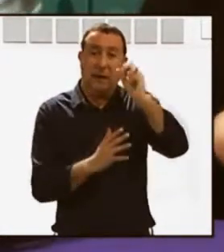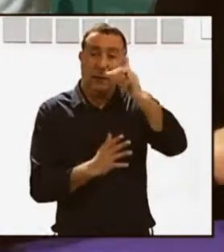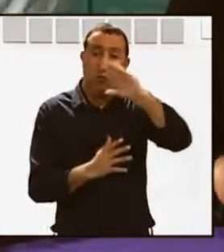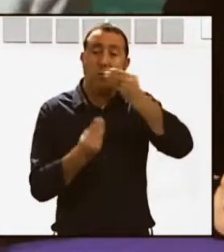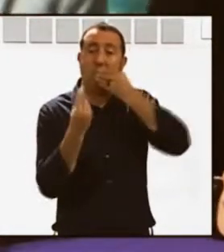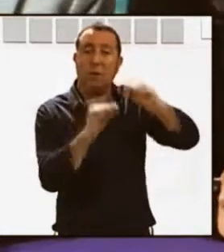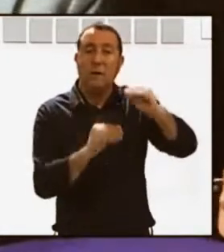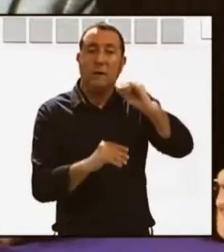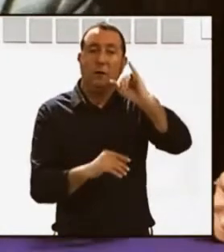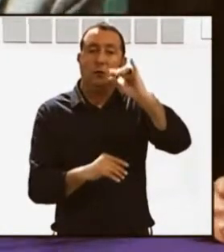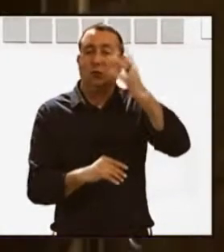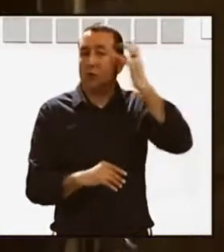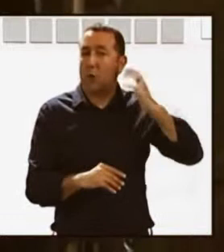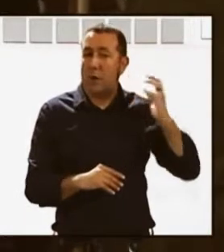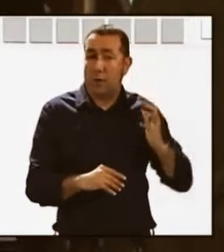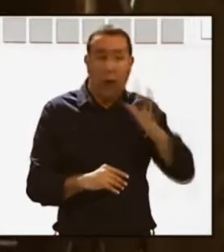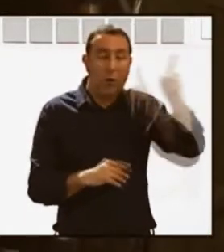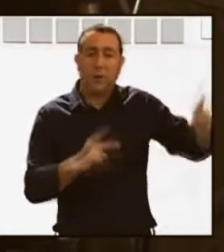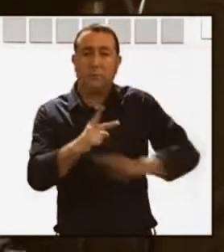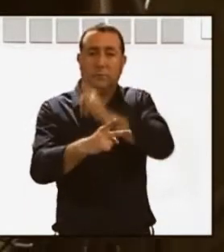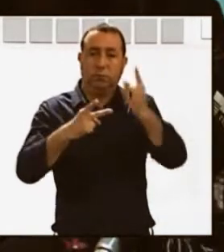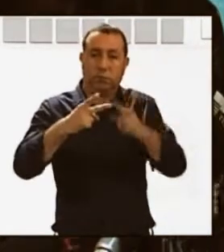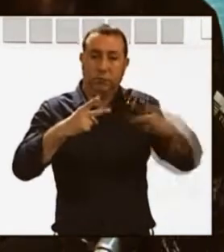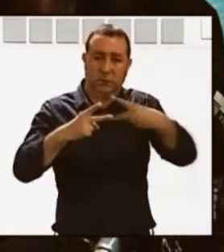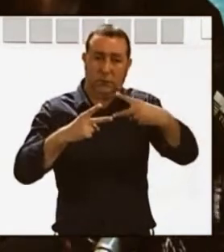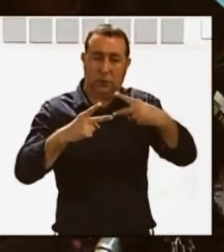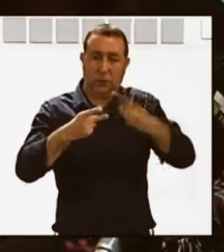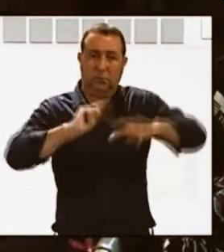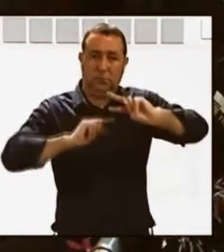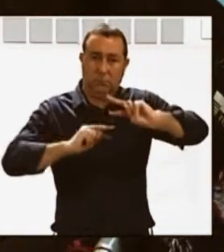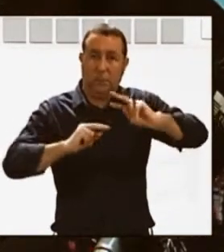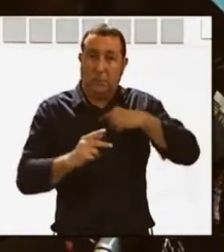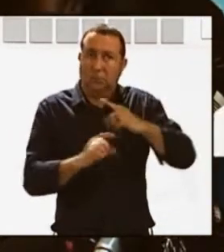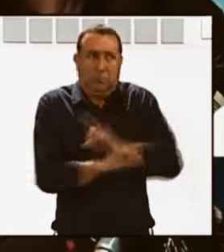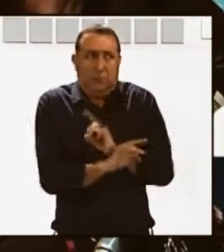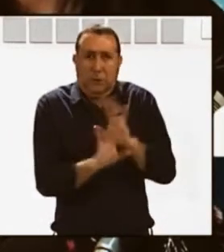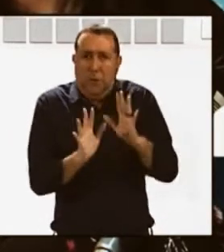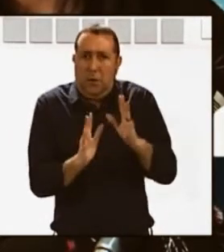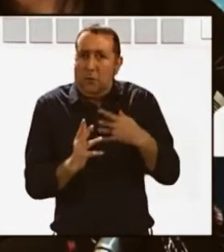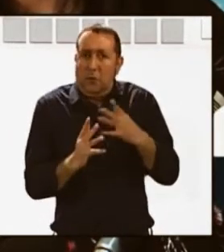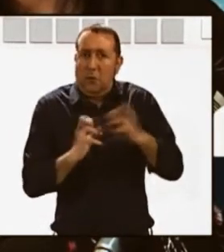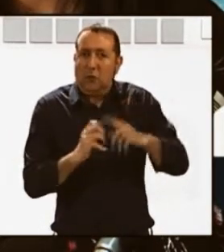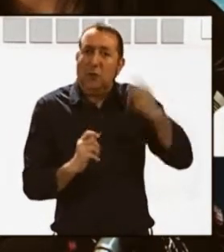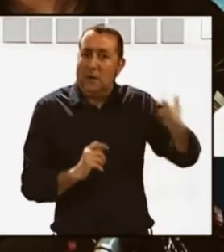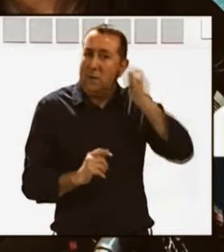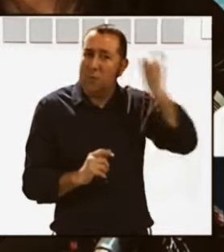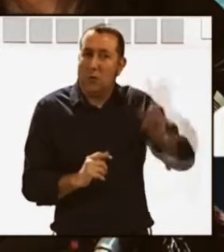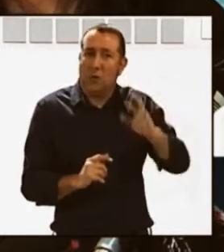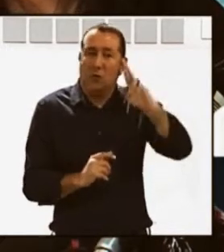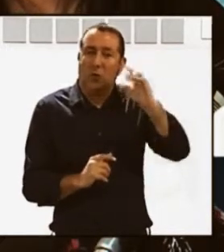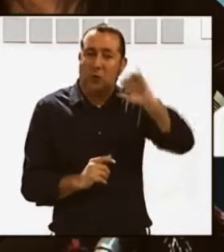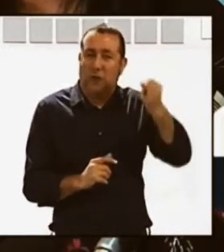a sustituir a Isabel Torralbo, que pasa a ser la número 2 de la formación. Estoy encantada de que Rosa vaya a ser ahora pues esa número 1, a la que por supuesto